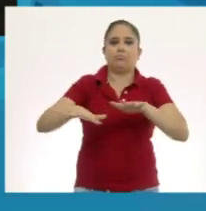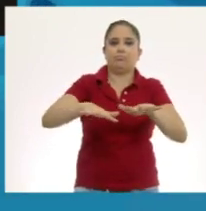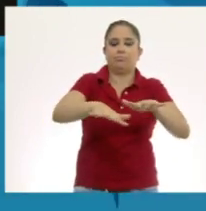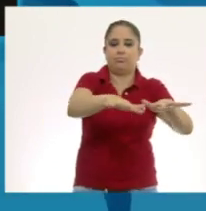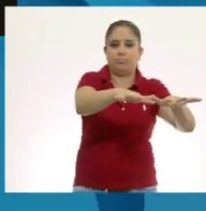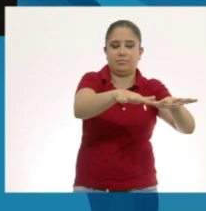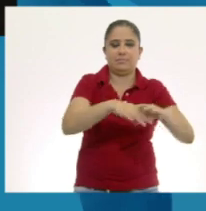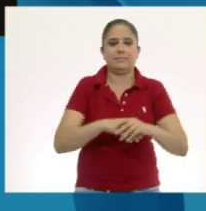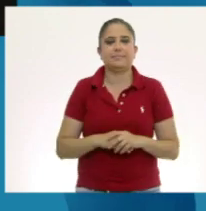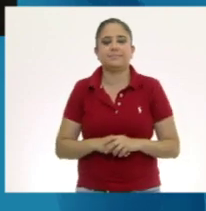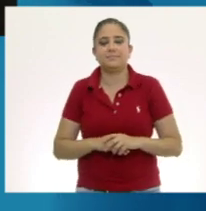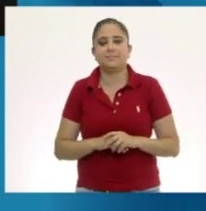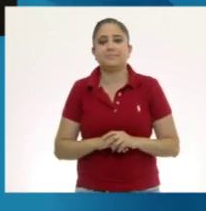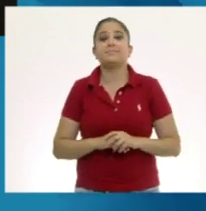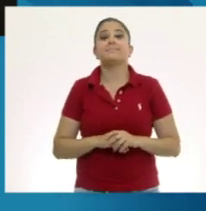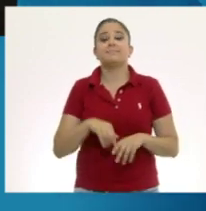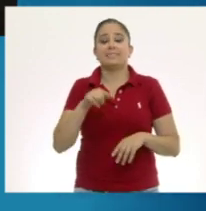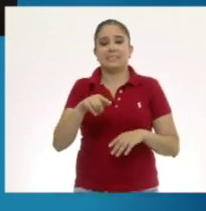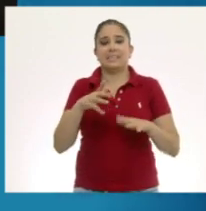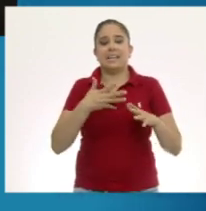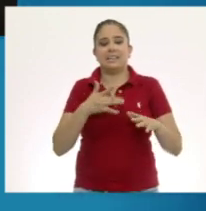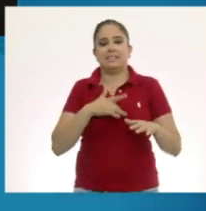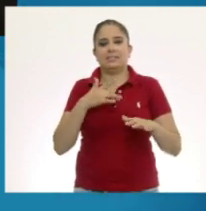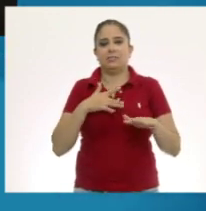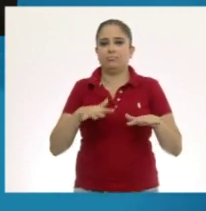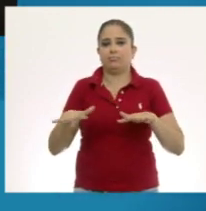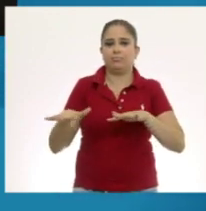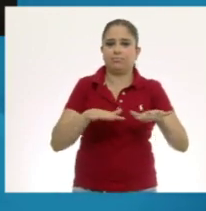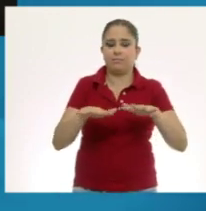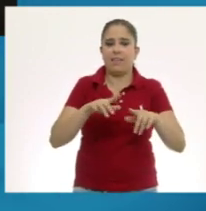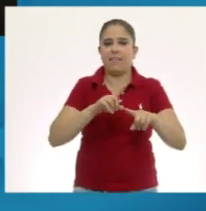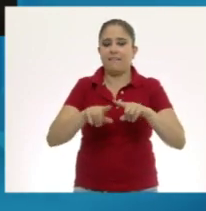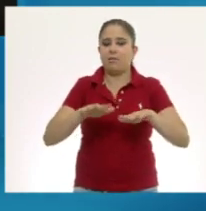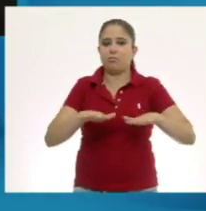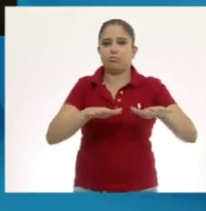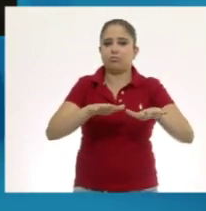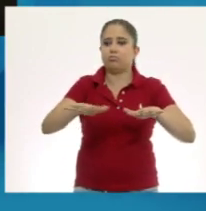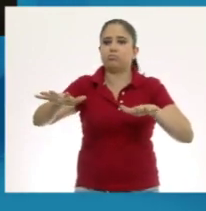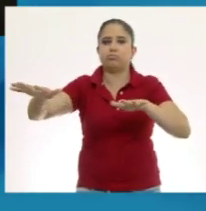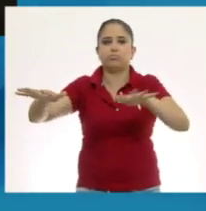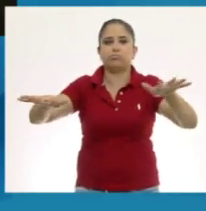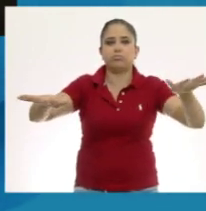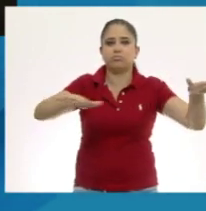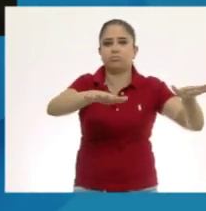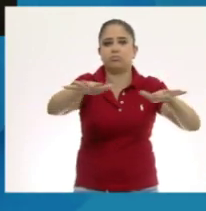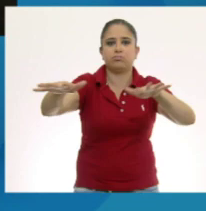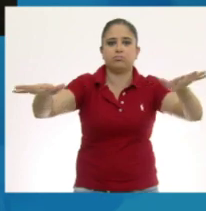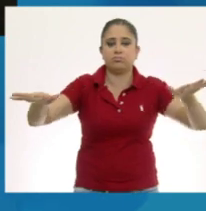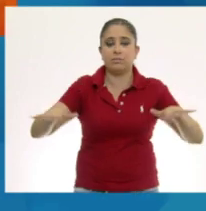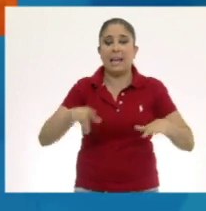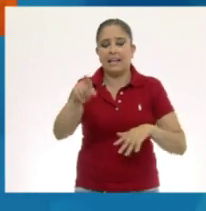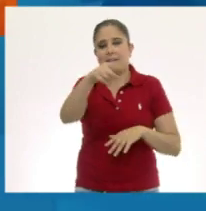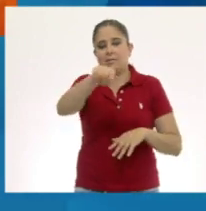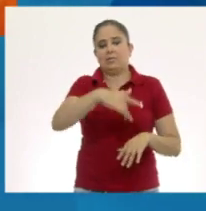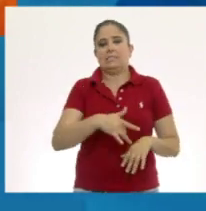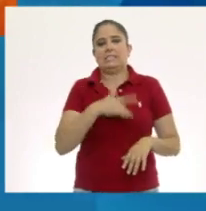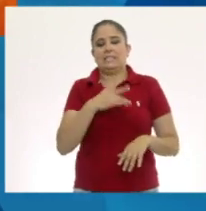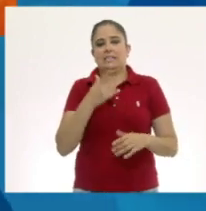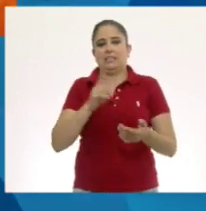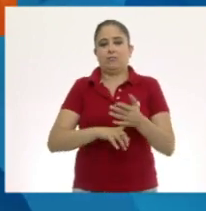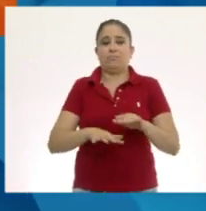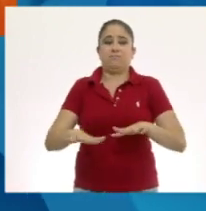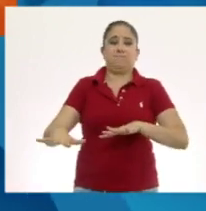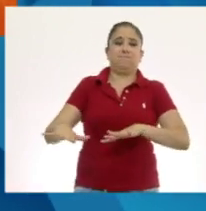sacudida. De ahí, la vibración se desplaza en diferentes direcciones y ese movimiento es el que sentimos. Es